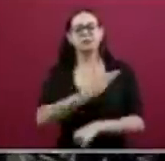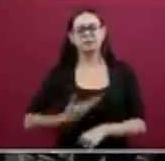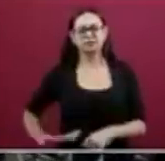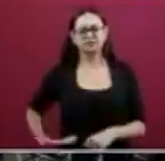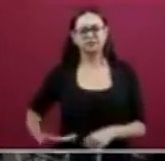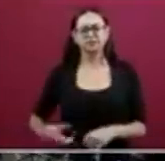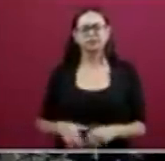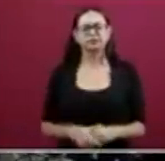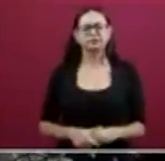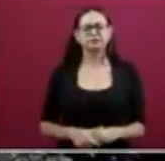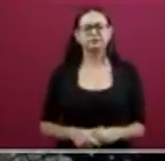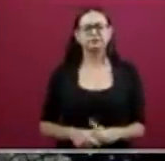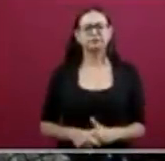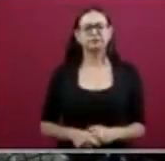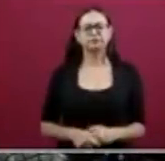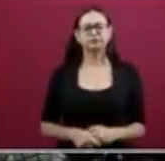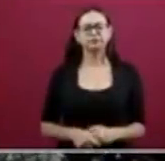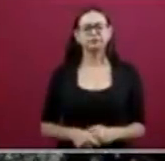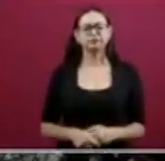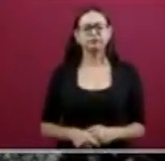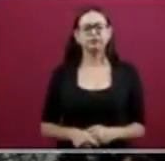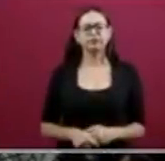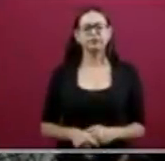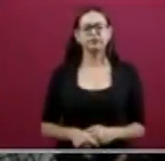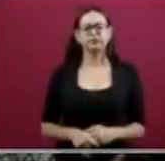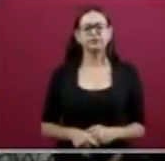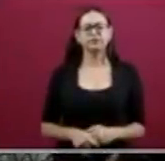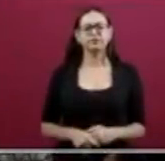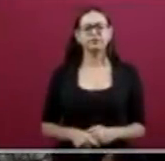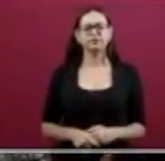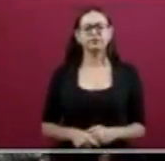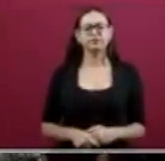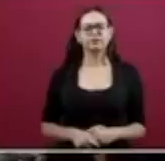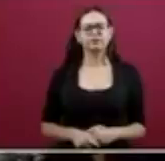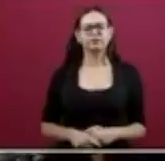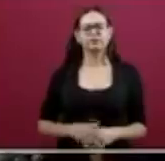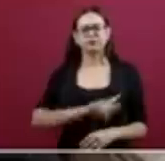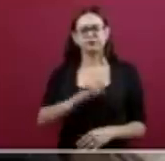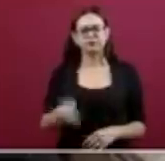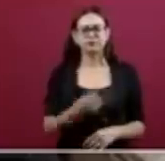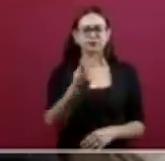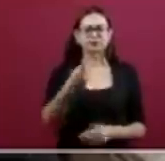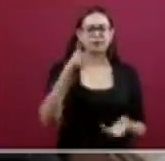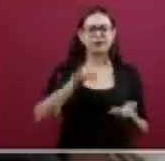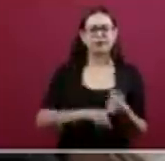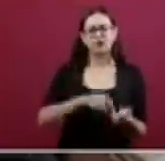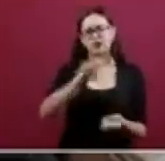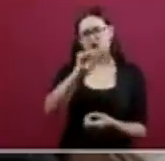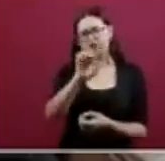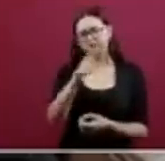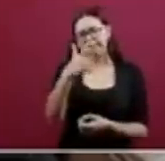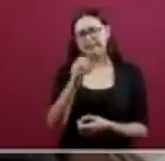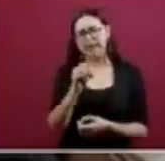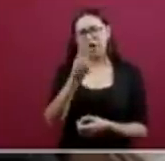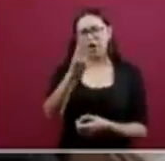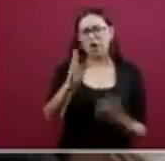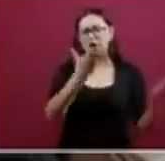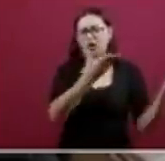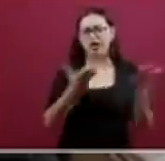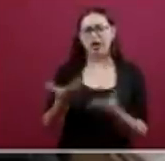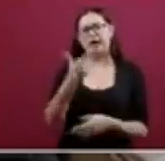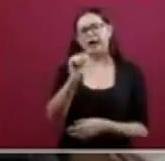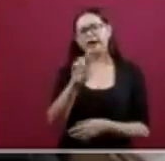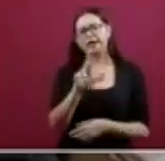Consultarle, ¿tiene usted alguna información sobre inconformidades en la Secretaría de Gobernación por la llegada de Gregorio